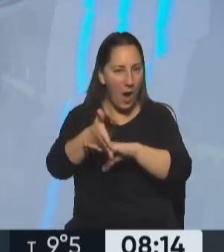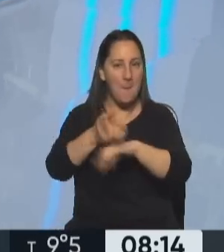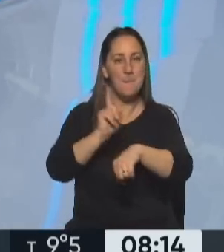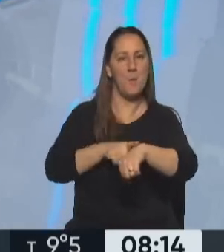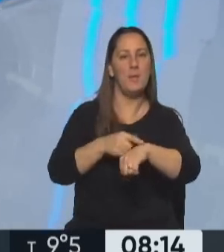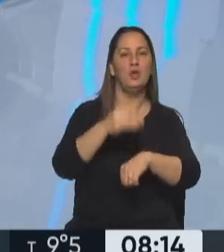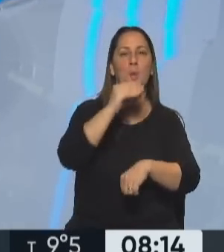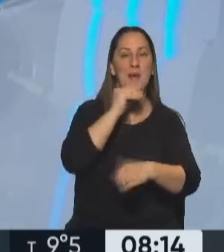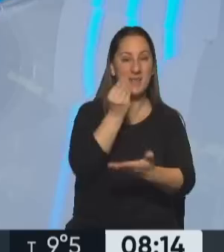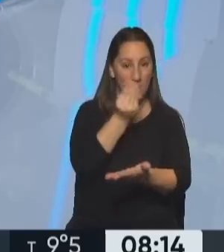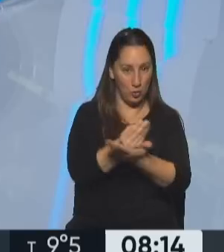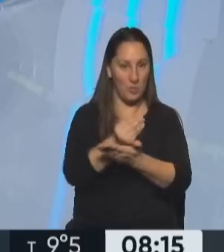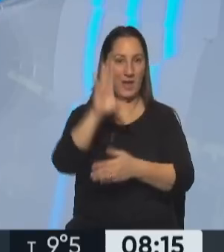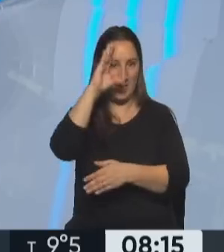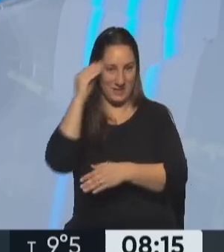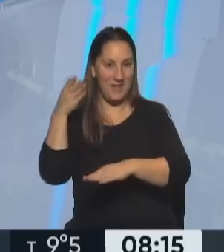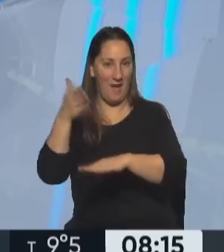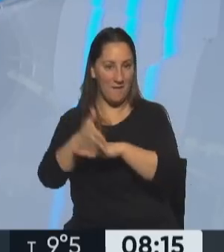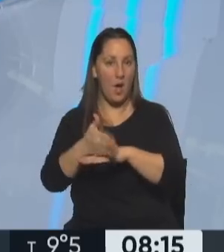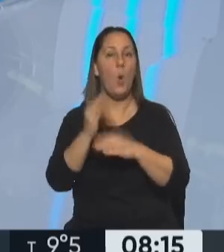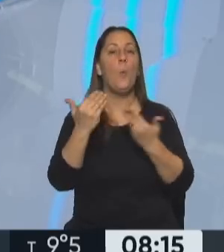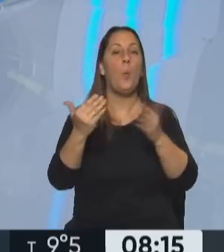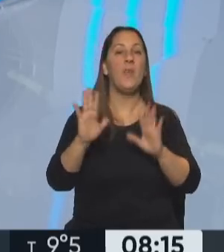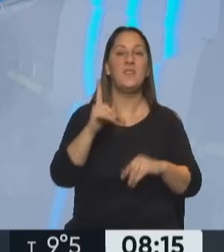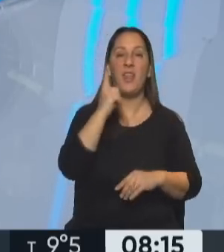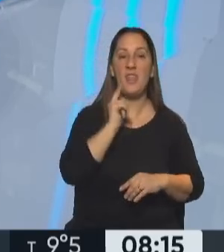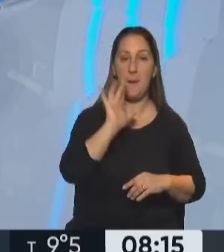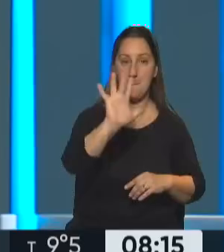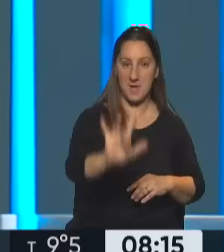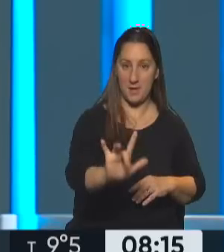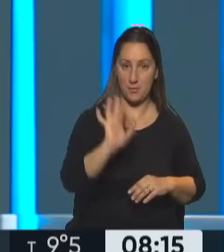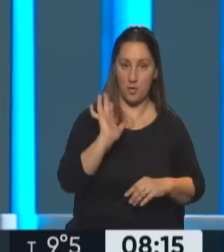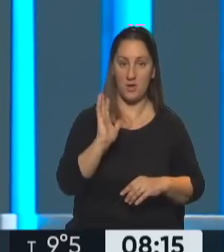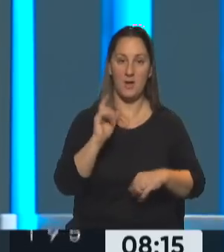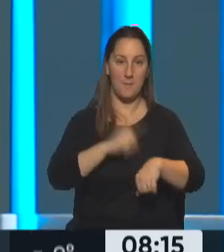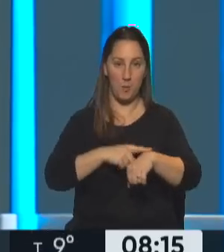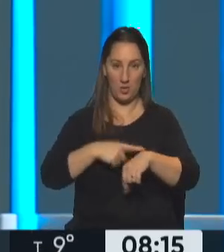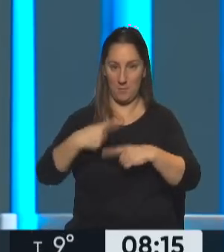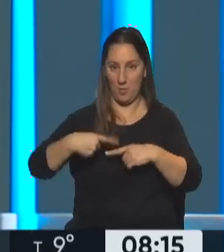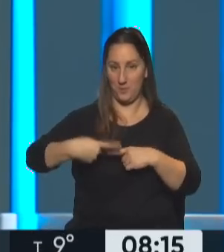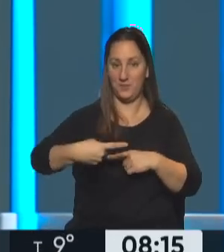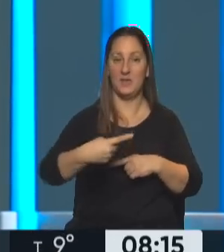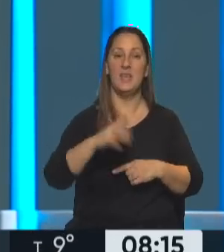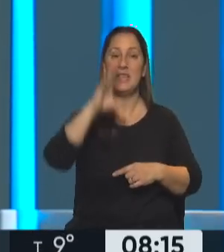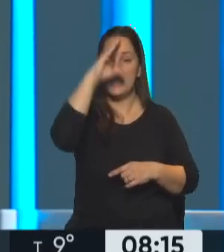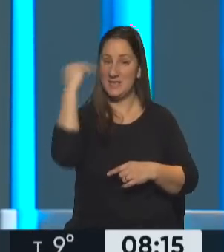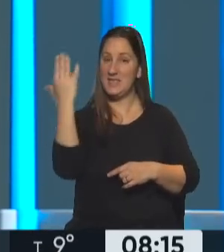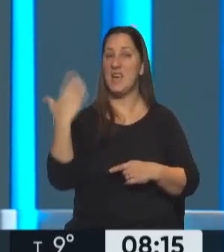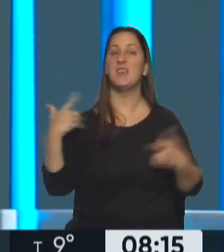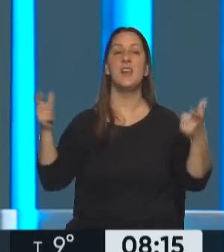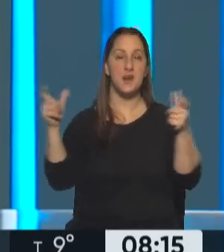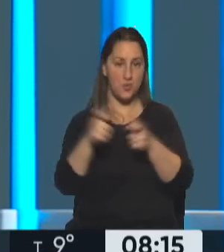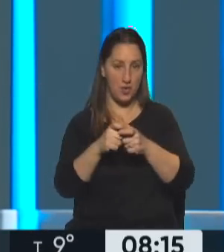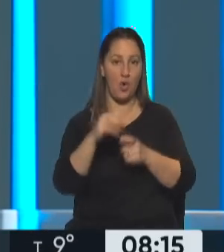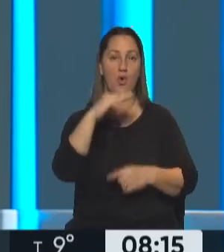de Sergio Massa, todo parece indicar que podría ser el miércoles por los tiempos que empiezan a correr. Bueno, Cristina Fernández de Kirchner ayer se reunió con Sergio